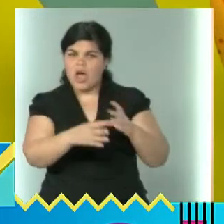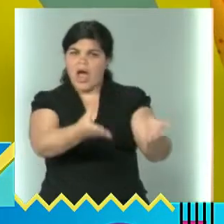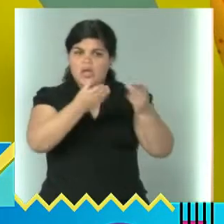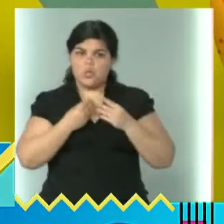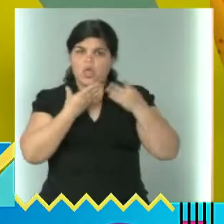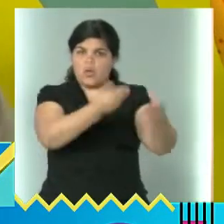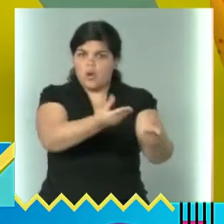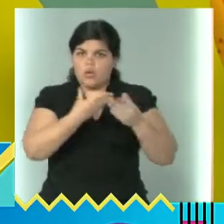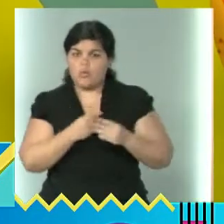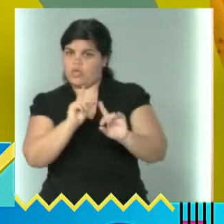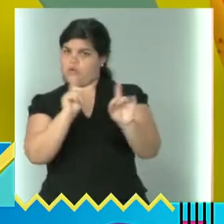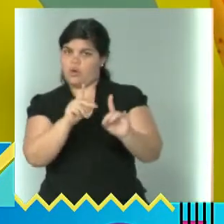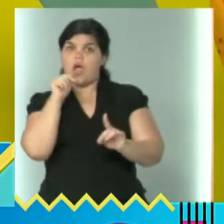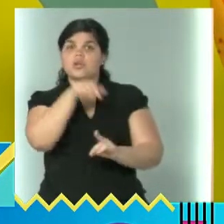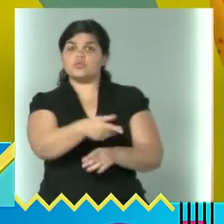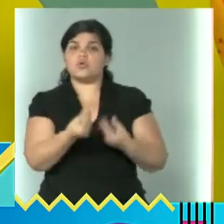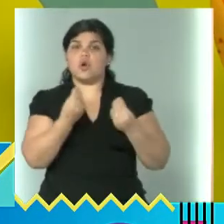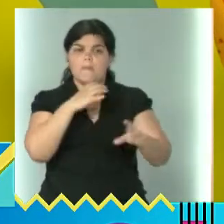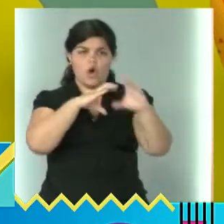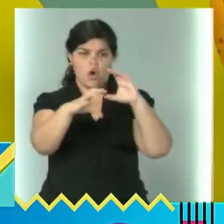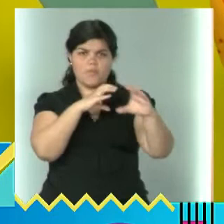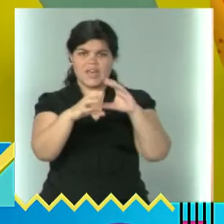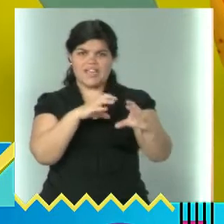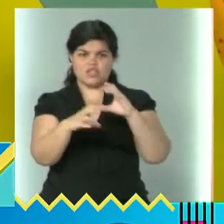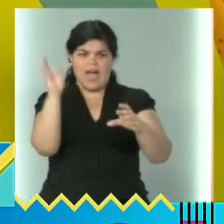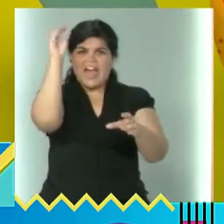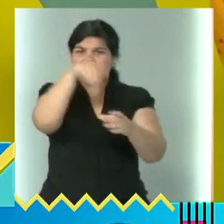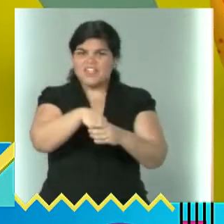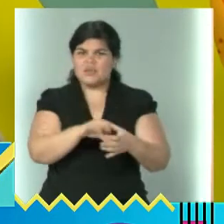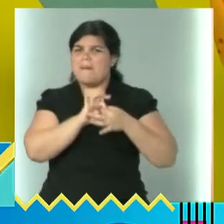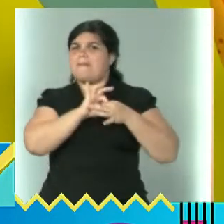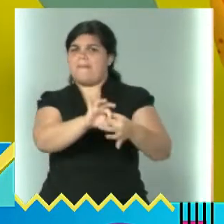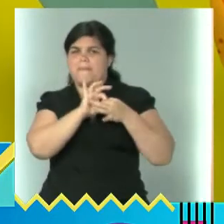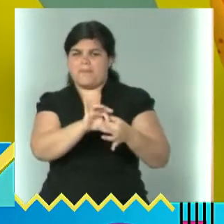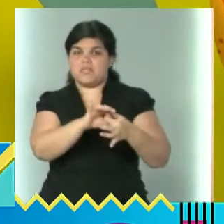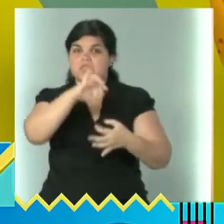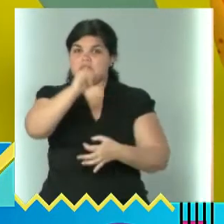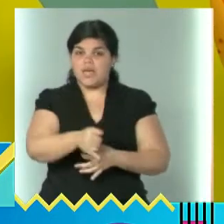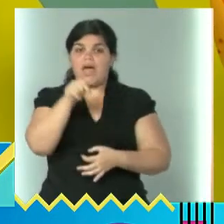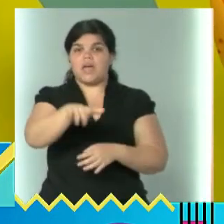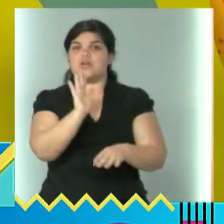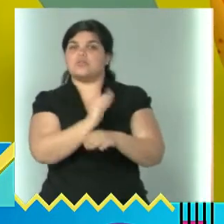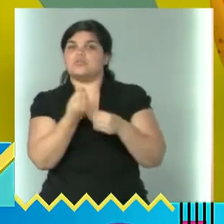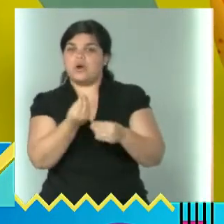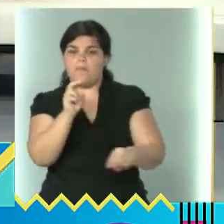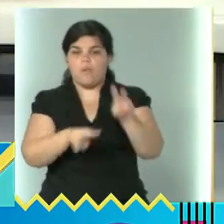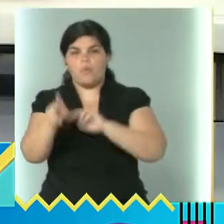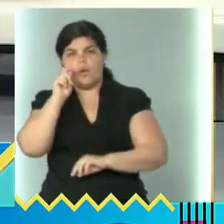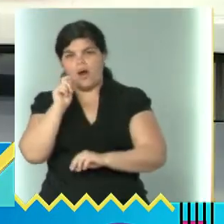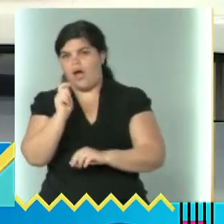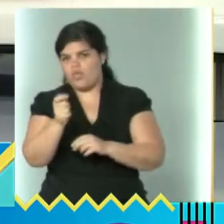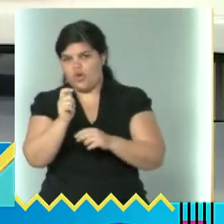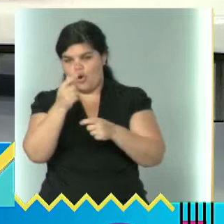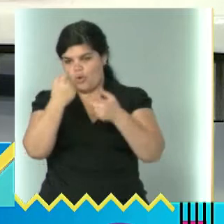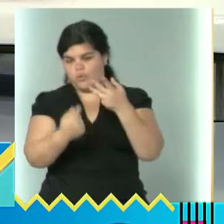un mundo que es interior a la comunicación, mediada por estas plataformas, estos buscadores, etc. Ya estás dentro